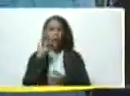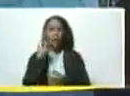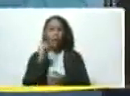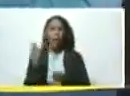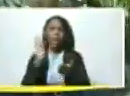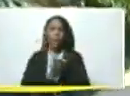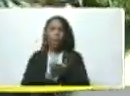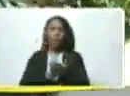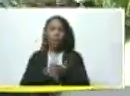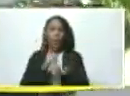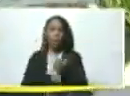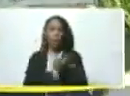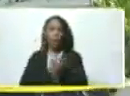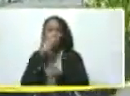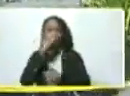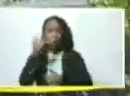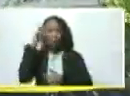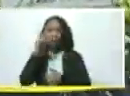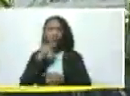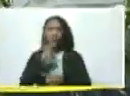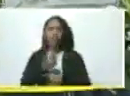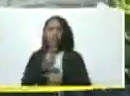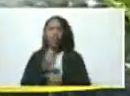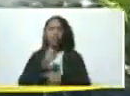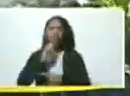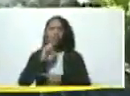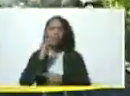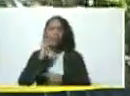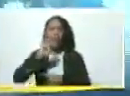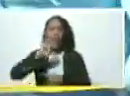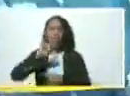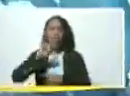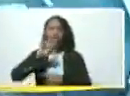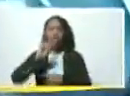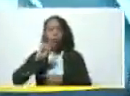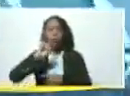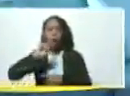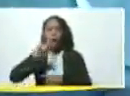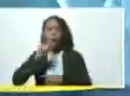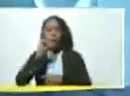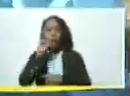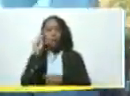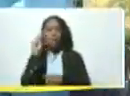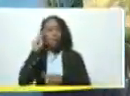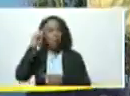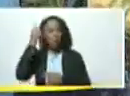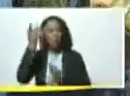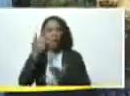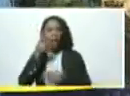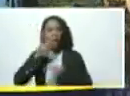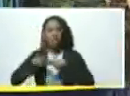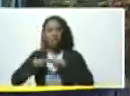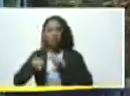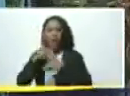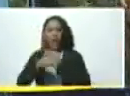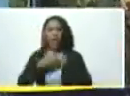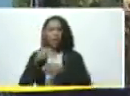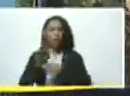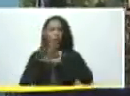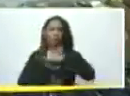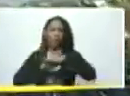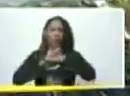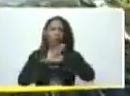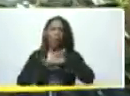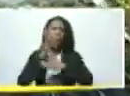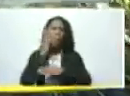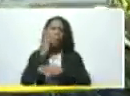¿Cómo se pronuncia? Tijolis. ¿Por qué puso Tijolis? ¿De dónde lo sacó? No sé, estaba pequeño y sobaba la barriga de mi mamá.